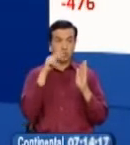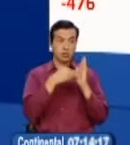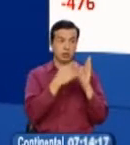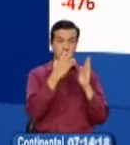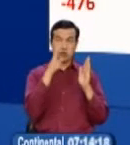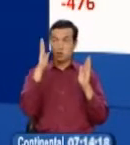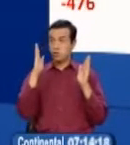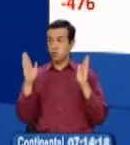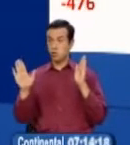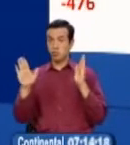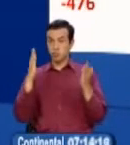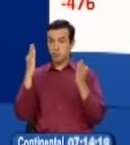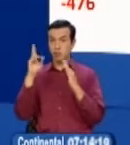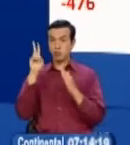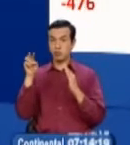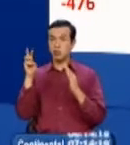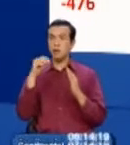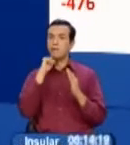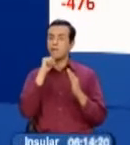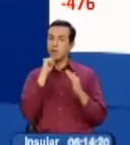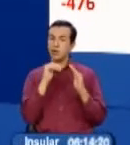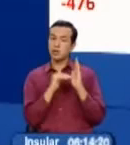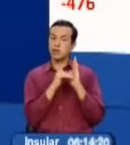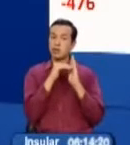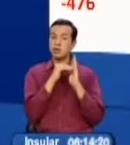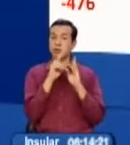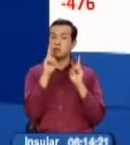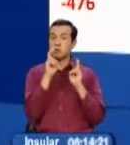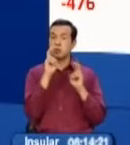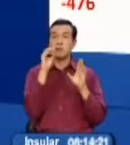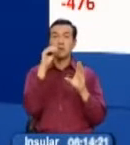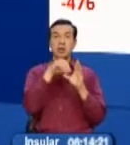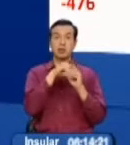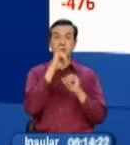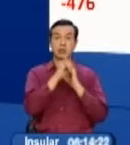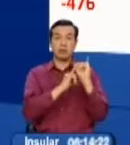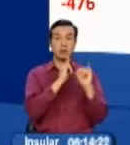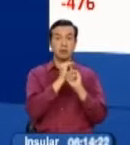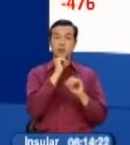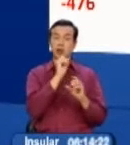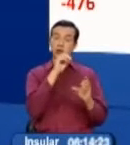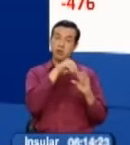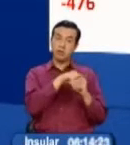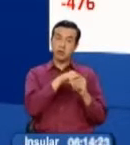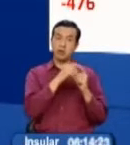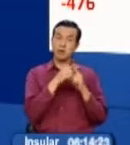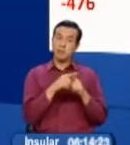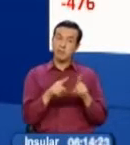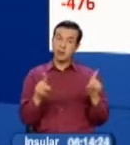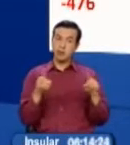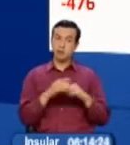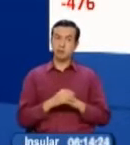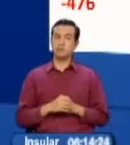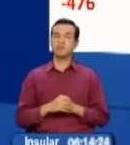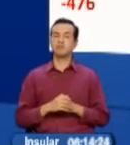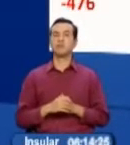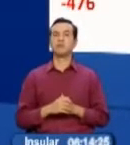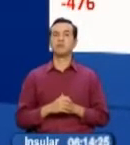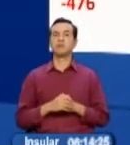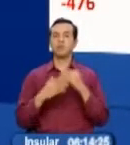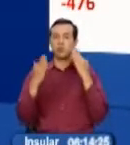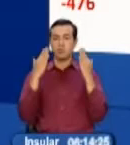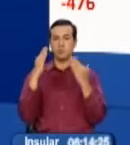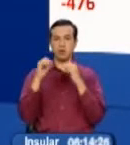sentido, todavía nos falta recuperar la situación en reservas internacionales. Sin embargo, incluso comparando